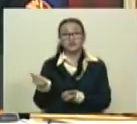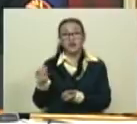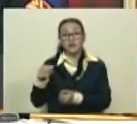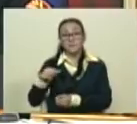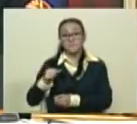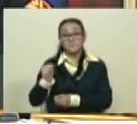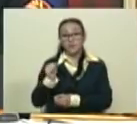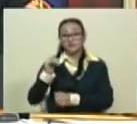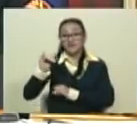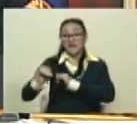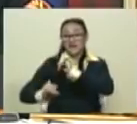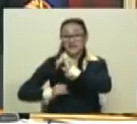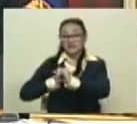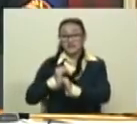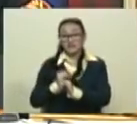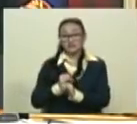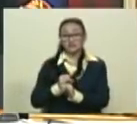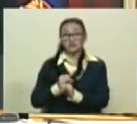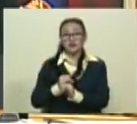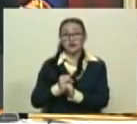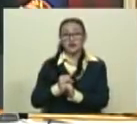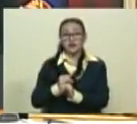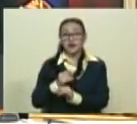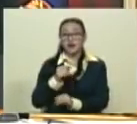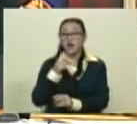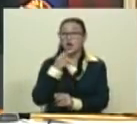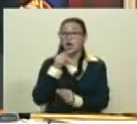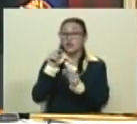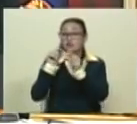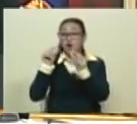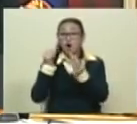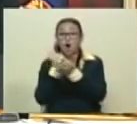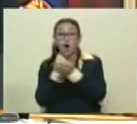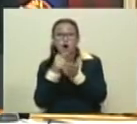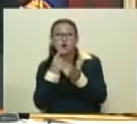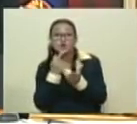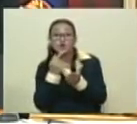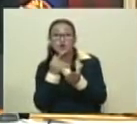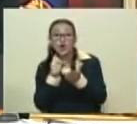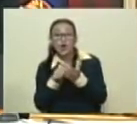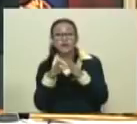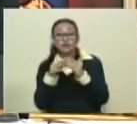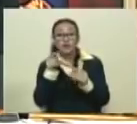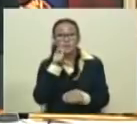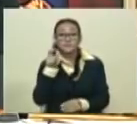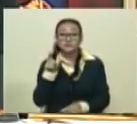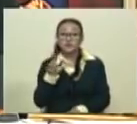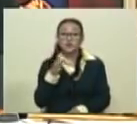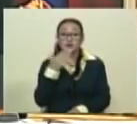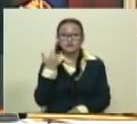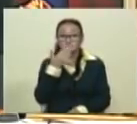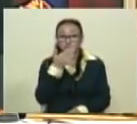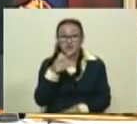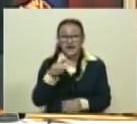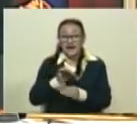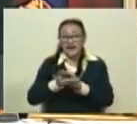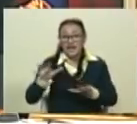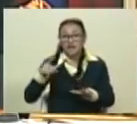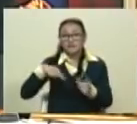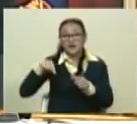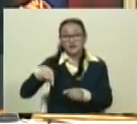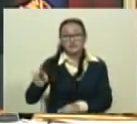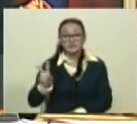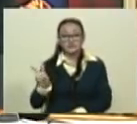policía internacional un código rojo a todas estas personas involucradas en delitos graves en nuestro